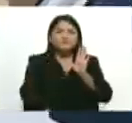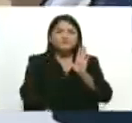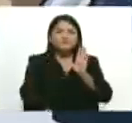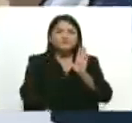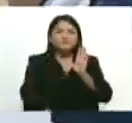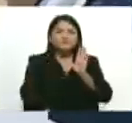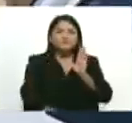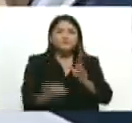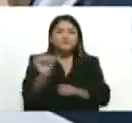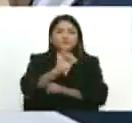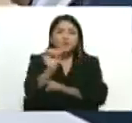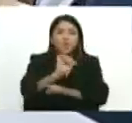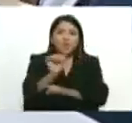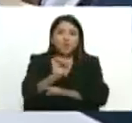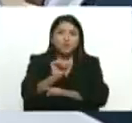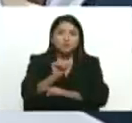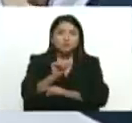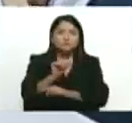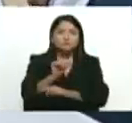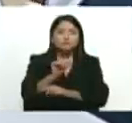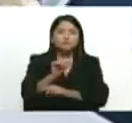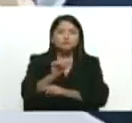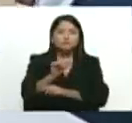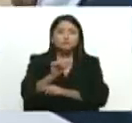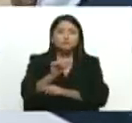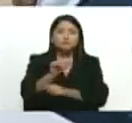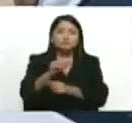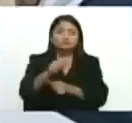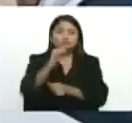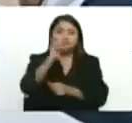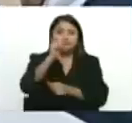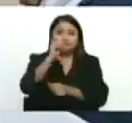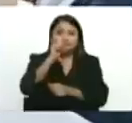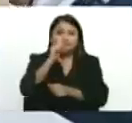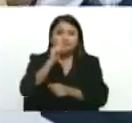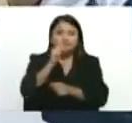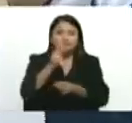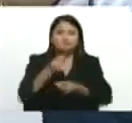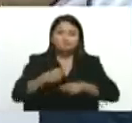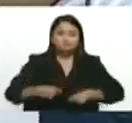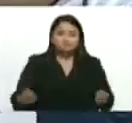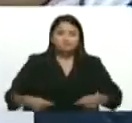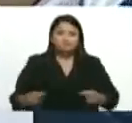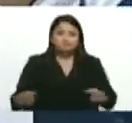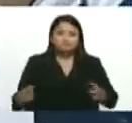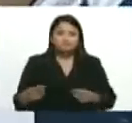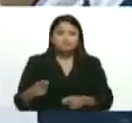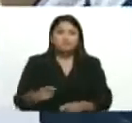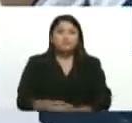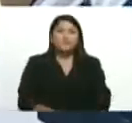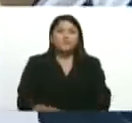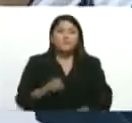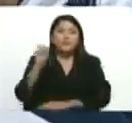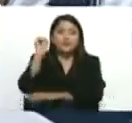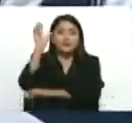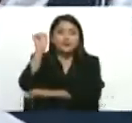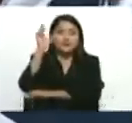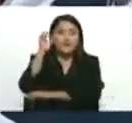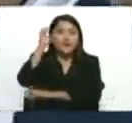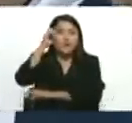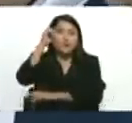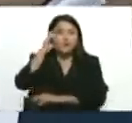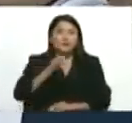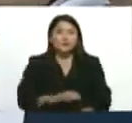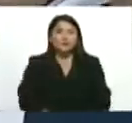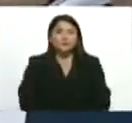Coches, champán, empleo ficticio, los gastos fraudulentos en el Europarlamento. Me salió el verso sin esfuerzo.